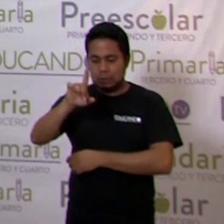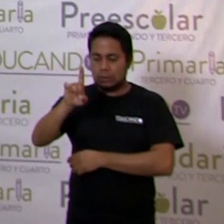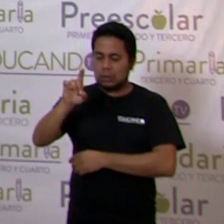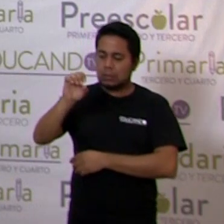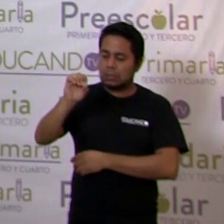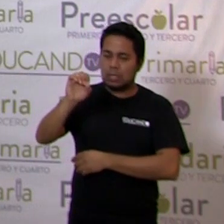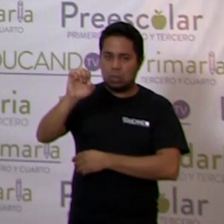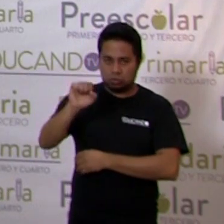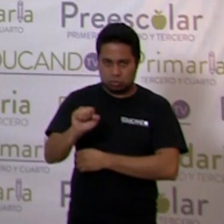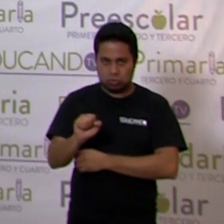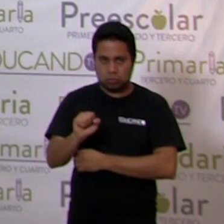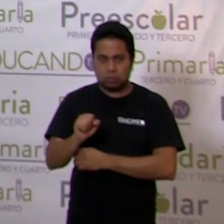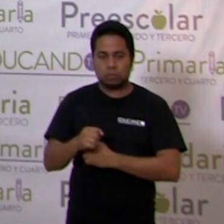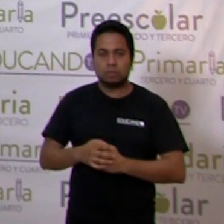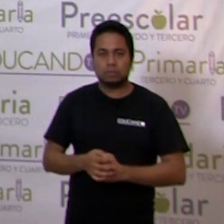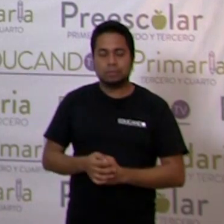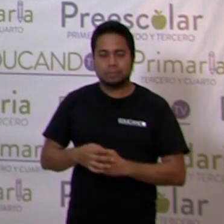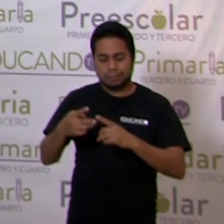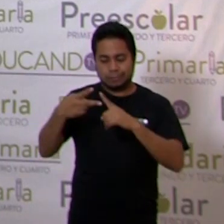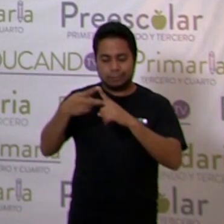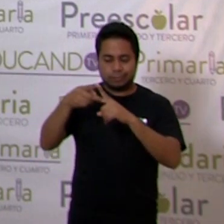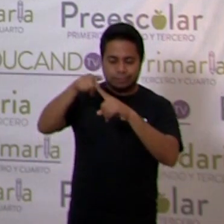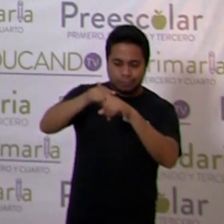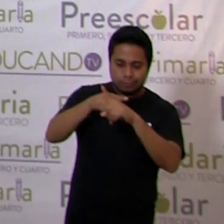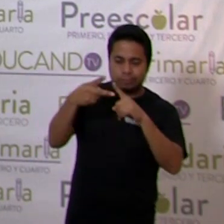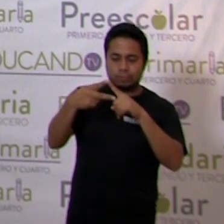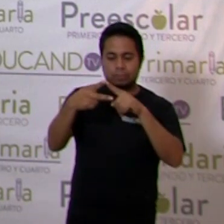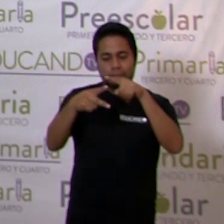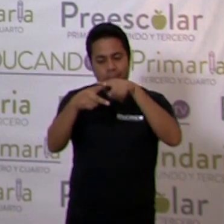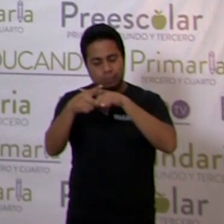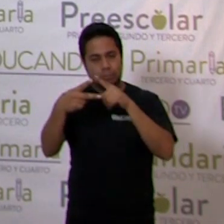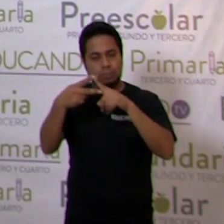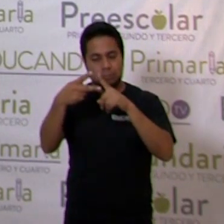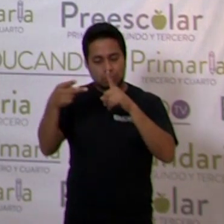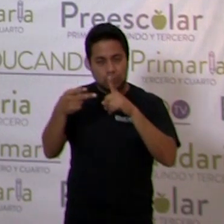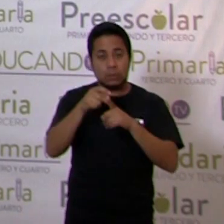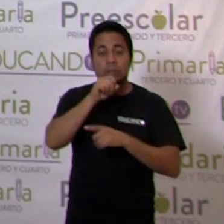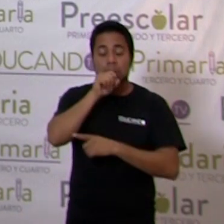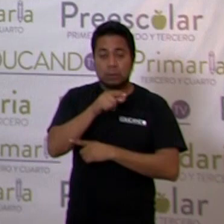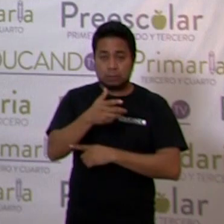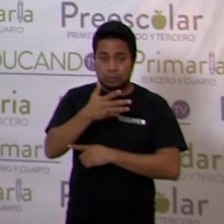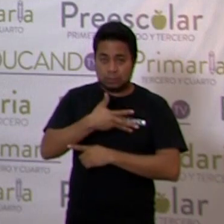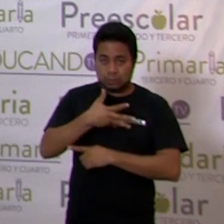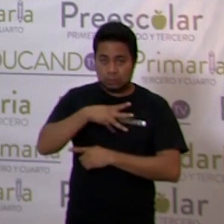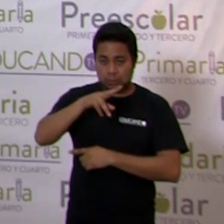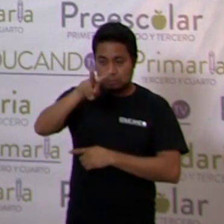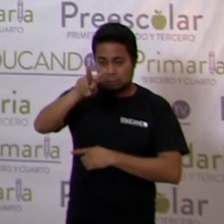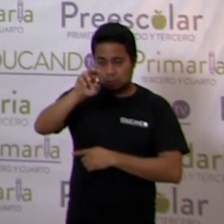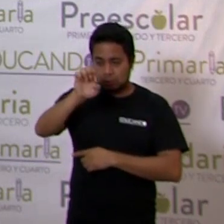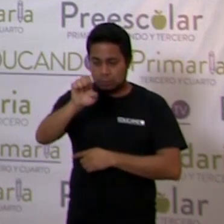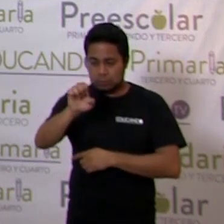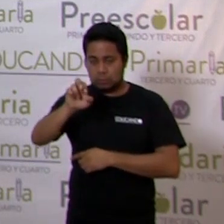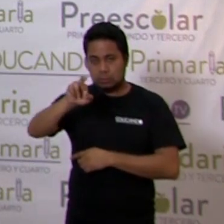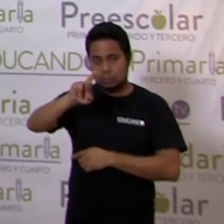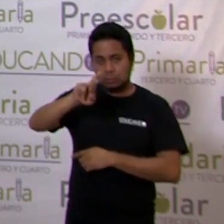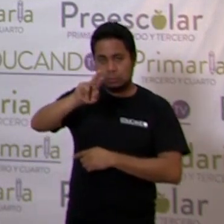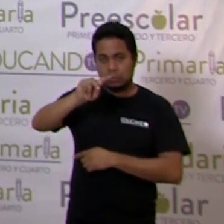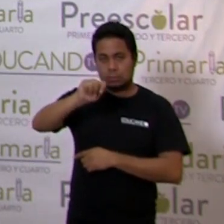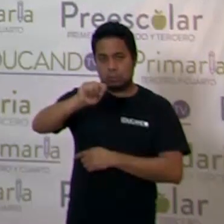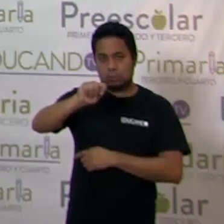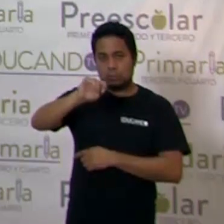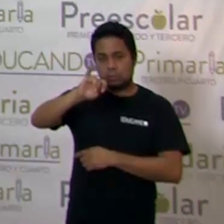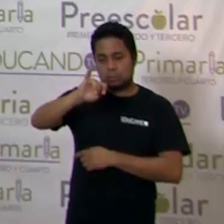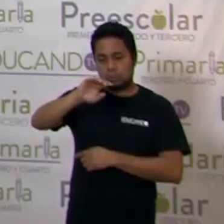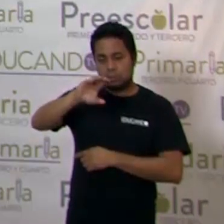llaman lados también las figuras tienen vértices estos piquitos que tú le dices